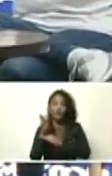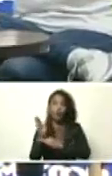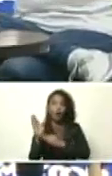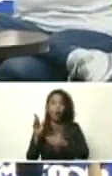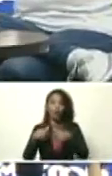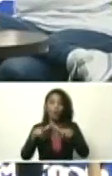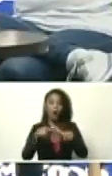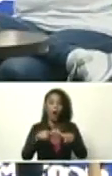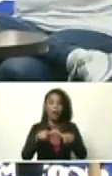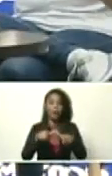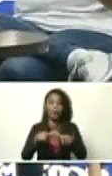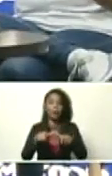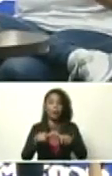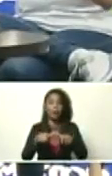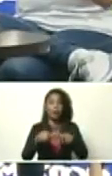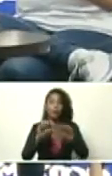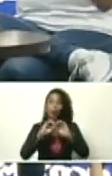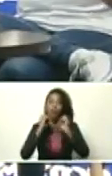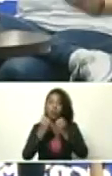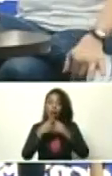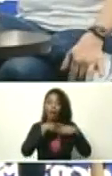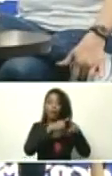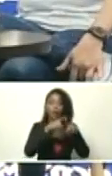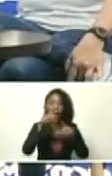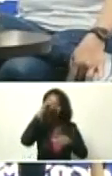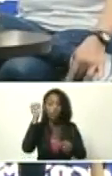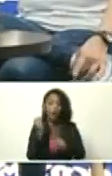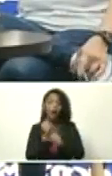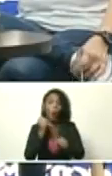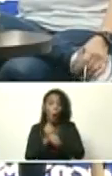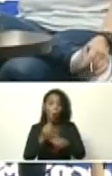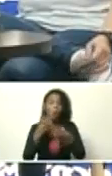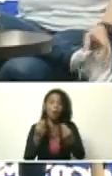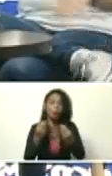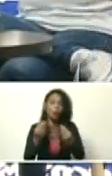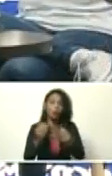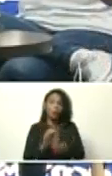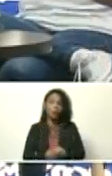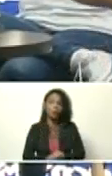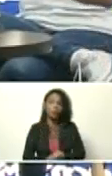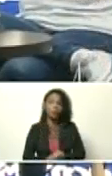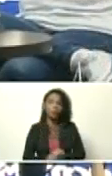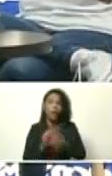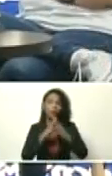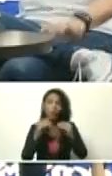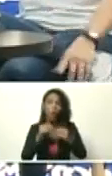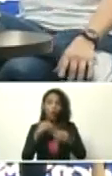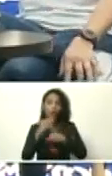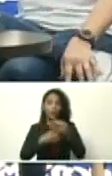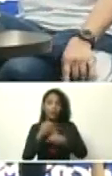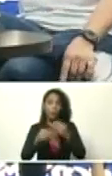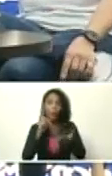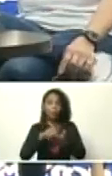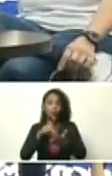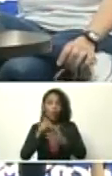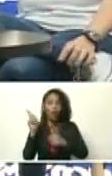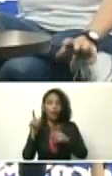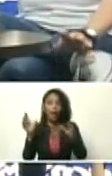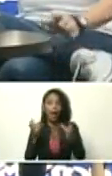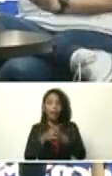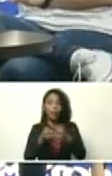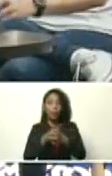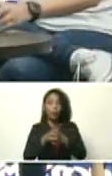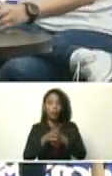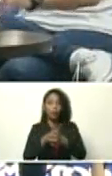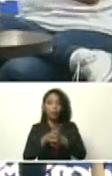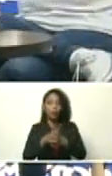establecimiento por establecimiento. O sea, ha sido un trabajo de todos los que formamos parte de este equipo. Donde nos